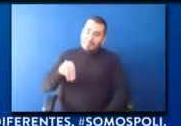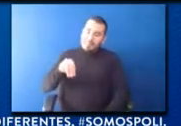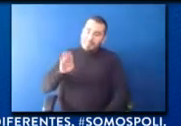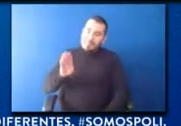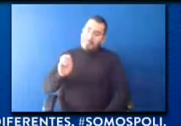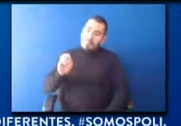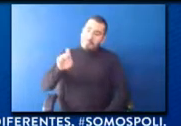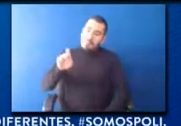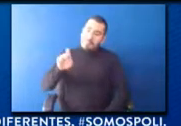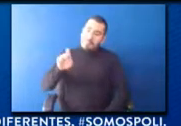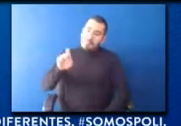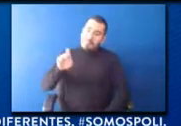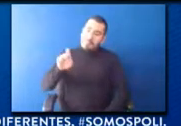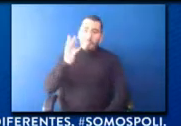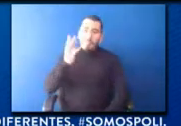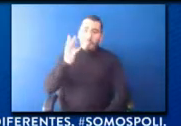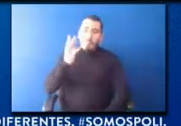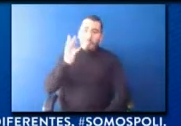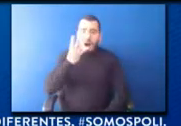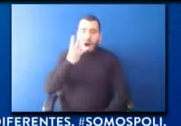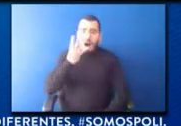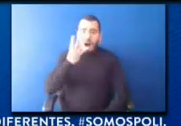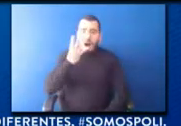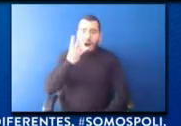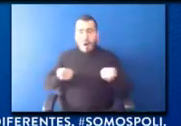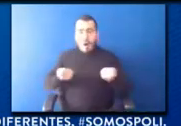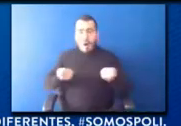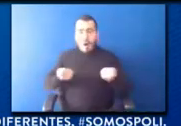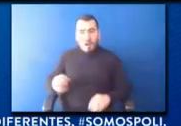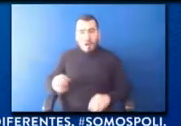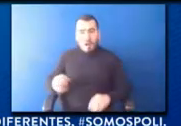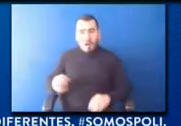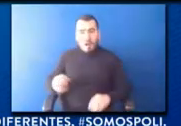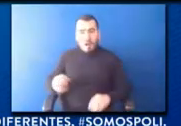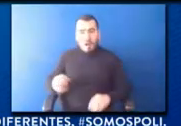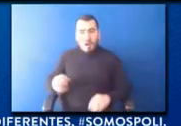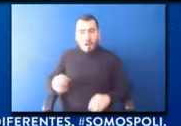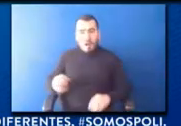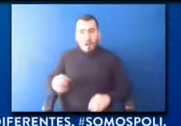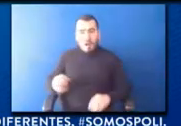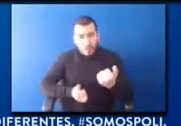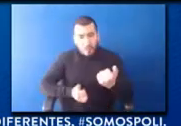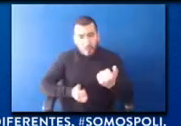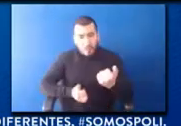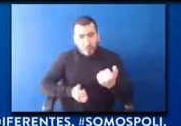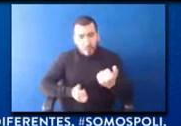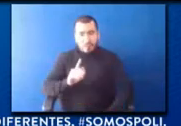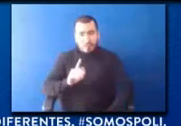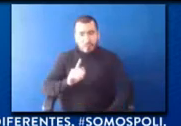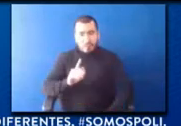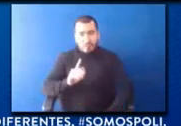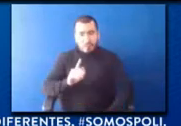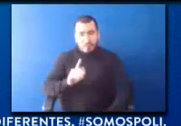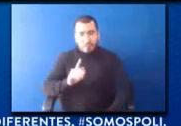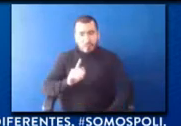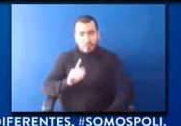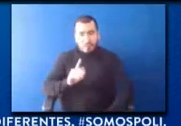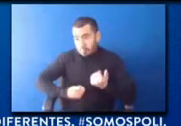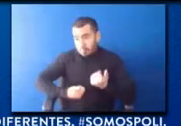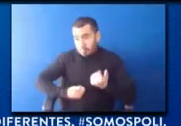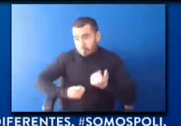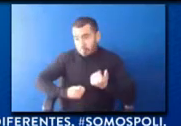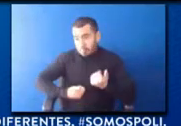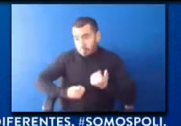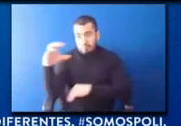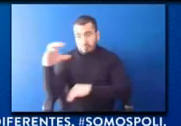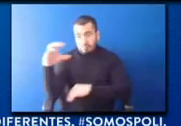controlado. Allí hemos habilitado dos productos, por ejemplo, en blockchain. Uno, la primera emisión que hacemos en Colombia,